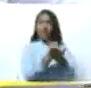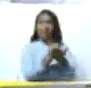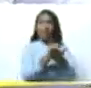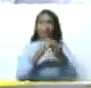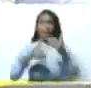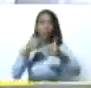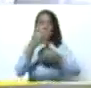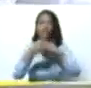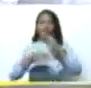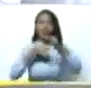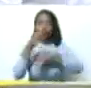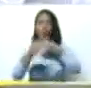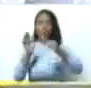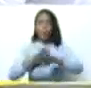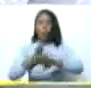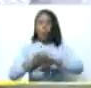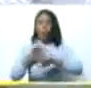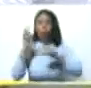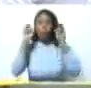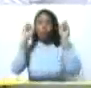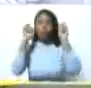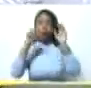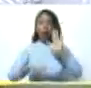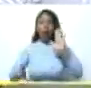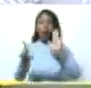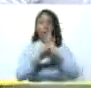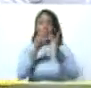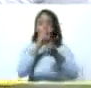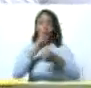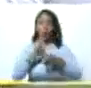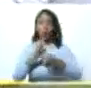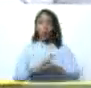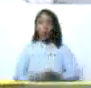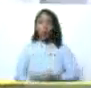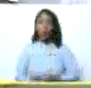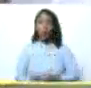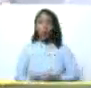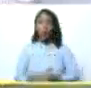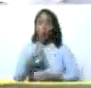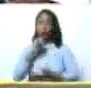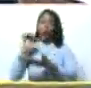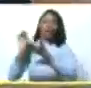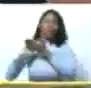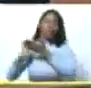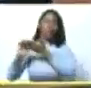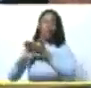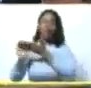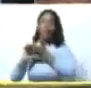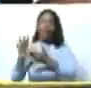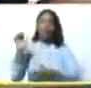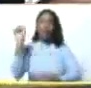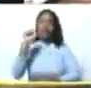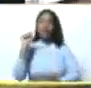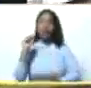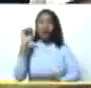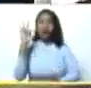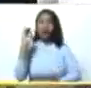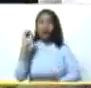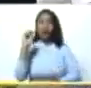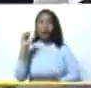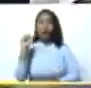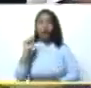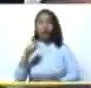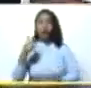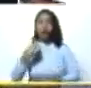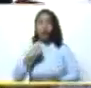están recaudando? Es un tema con la ley de bancos y una exención. No hay excusa. El SAFONAP tiene que ser un fondo fuerte.